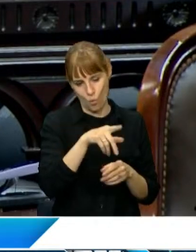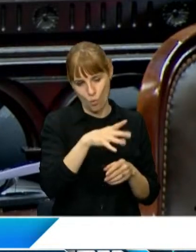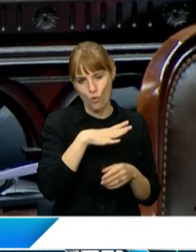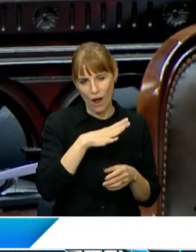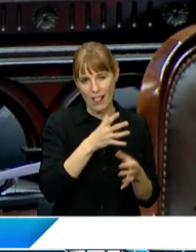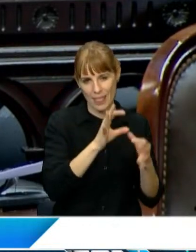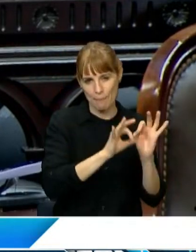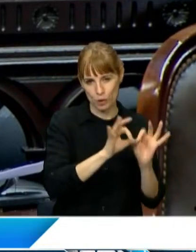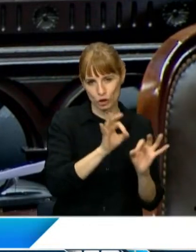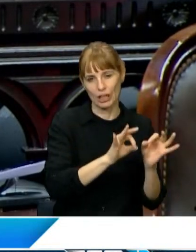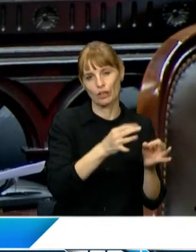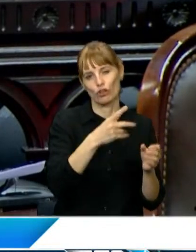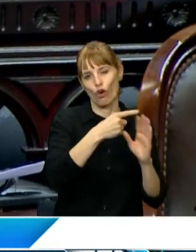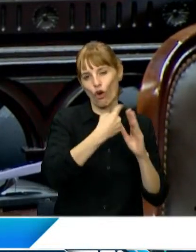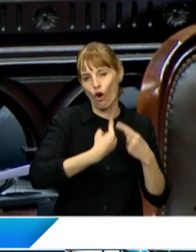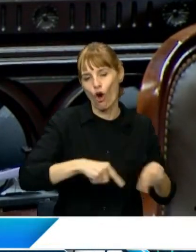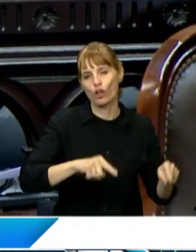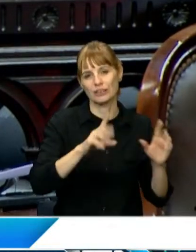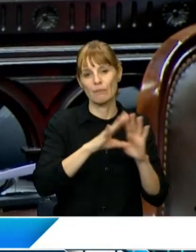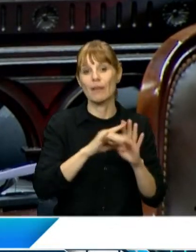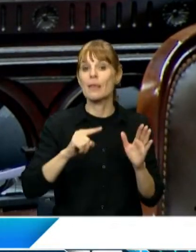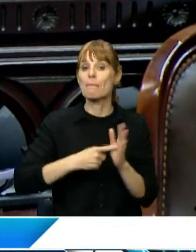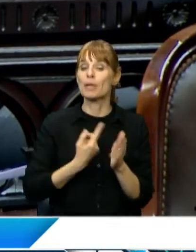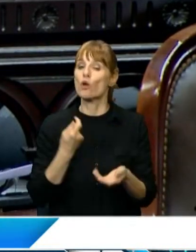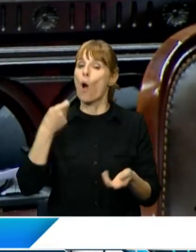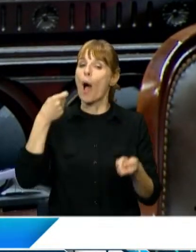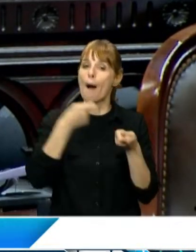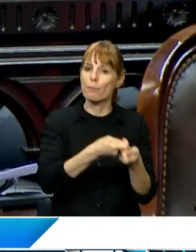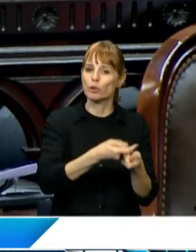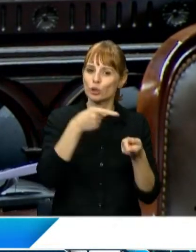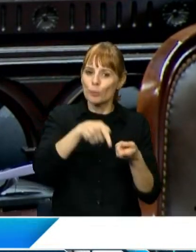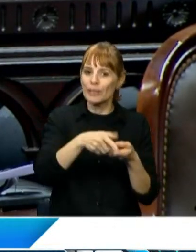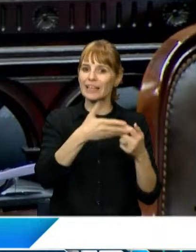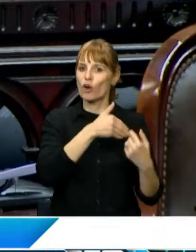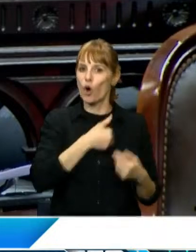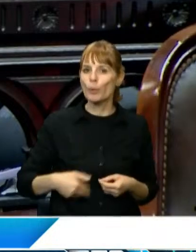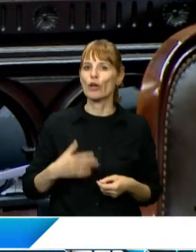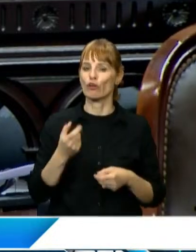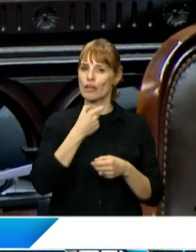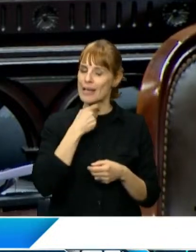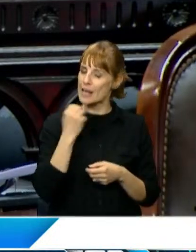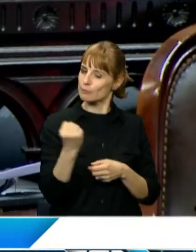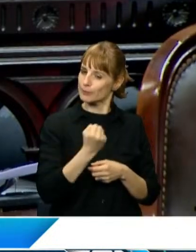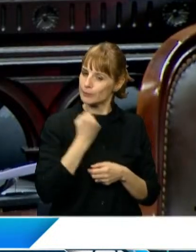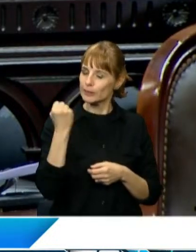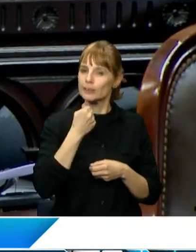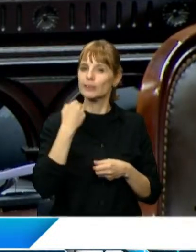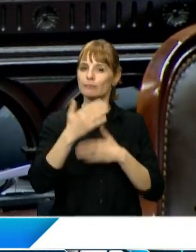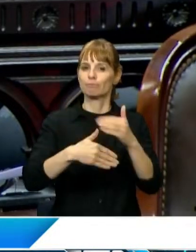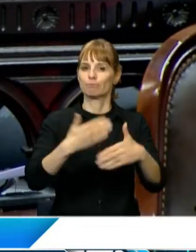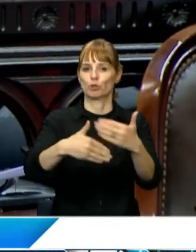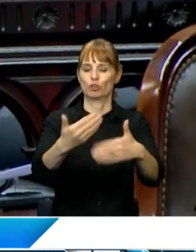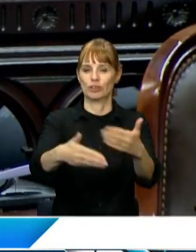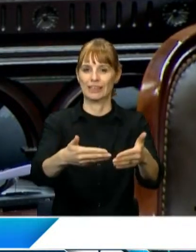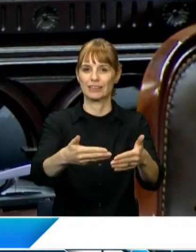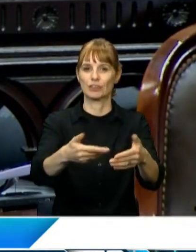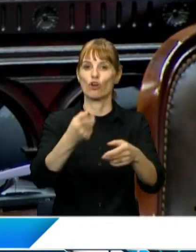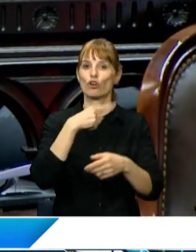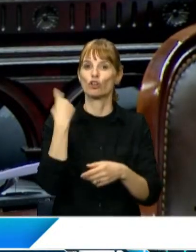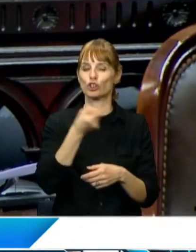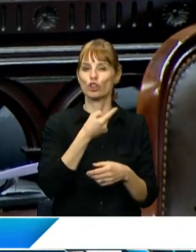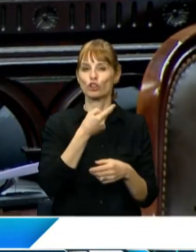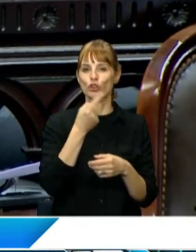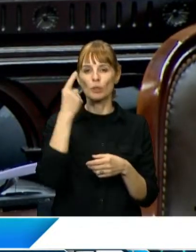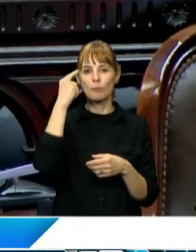apoyo, porque entendemos que la salida de la Argentina, porque queremos que al gobierno le vaya bien, porque no somos los que pensamos que cuando peor es mejor, porque